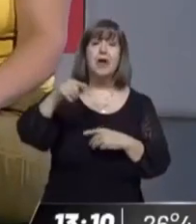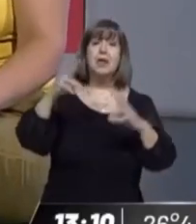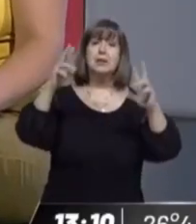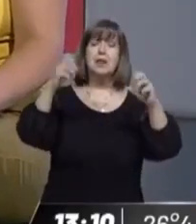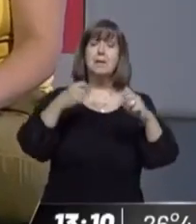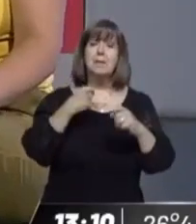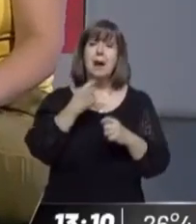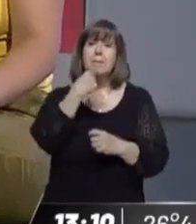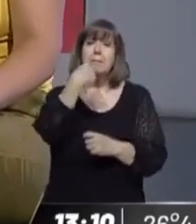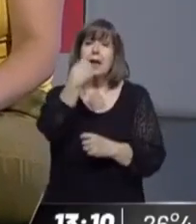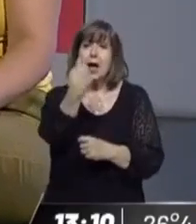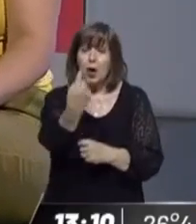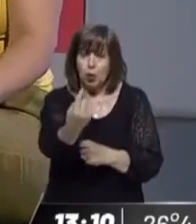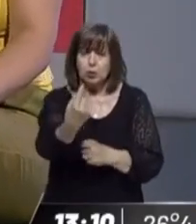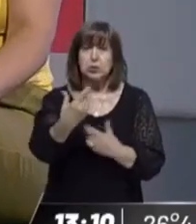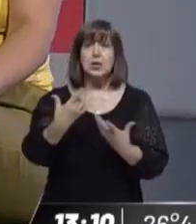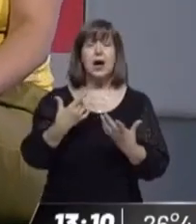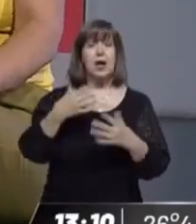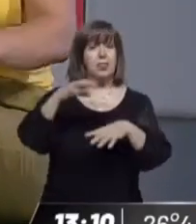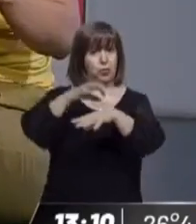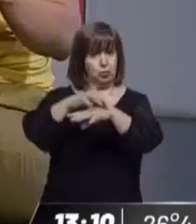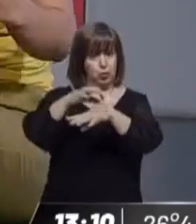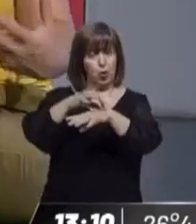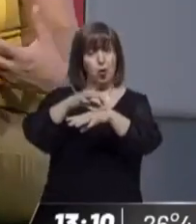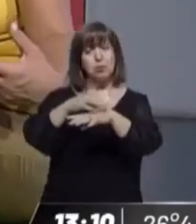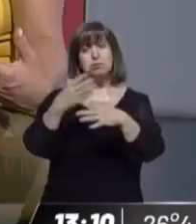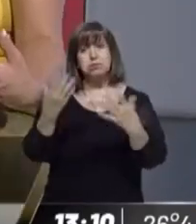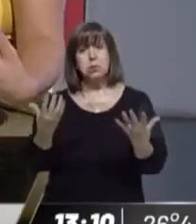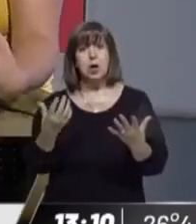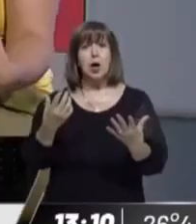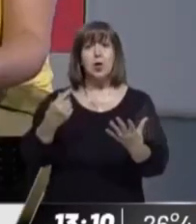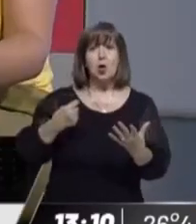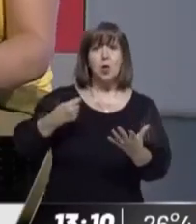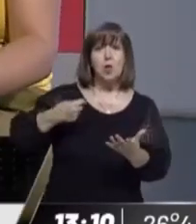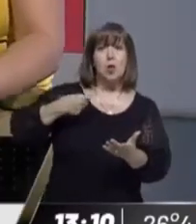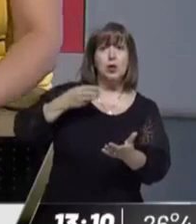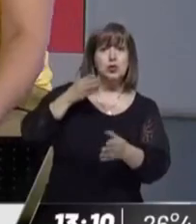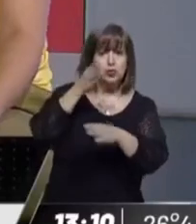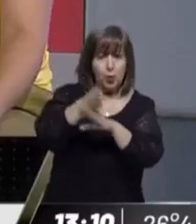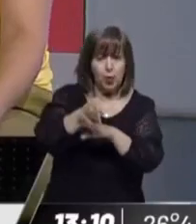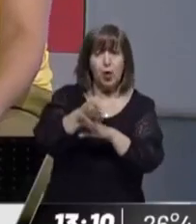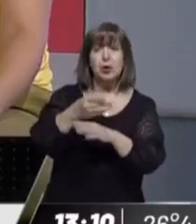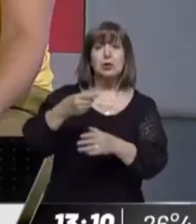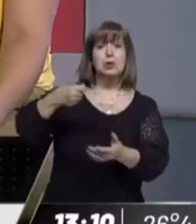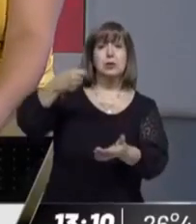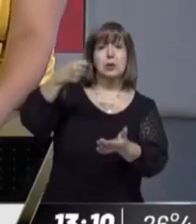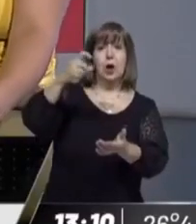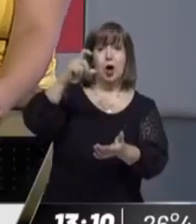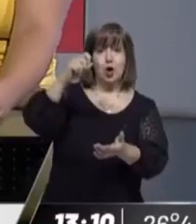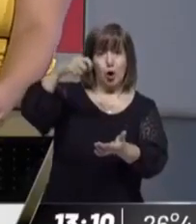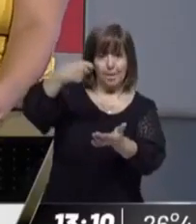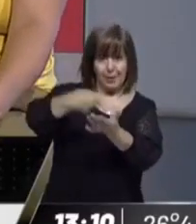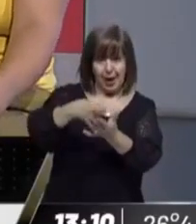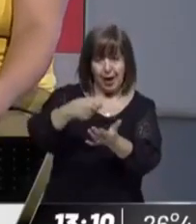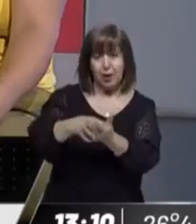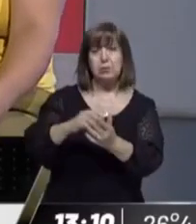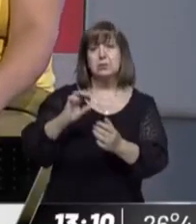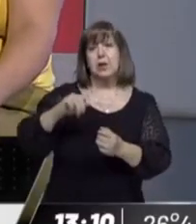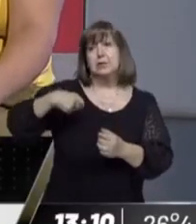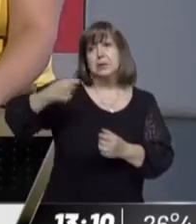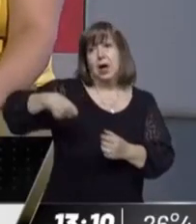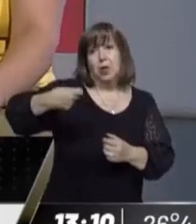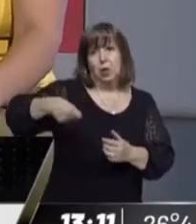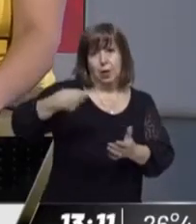consulta médica en aumento estamos hablando de este copago o coseguro que se está cobrando ustedes saben desde hace ya varios